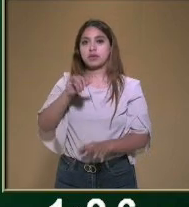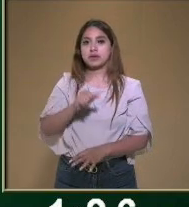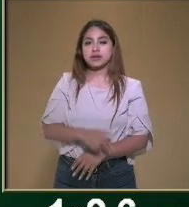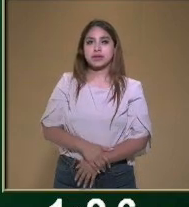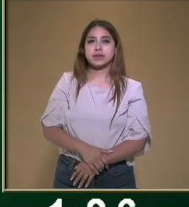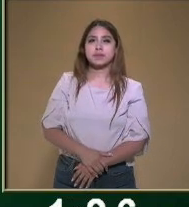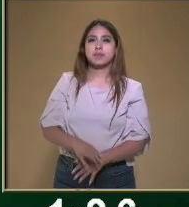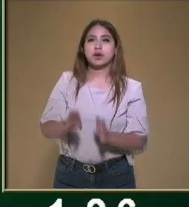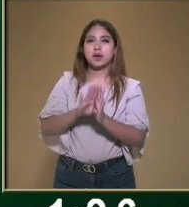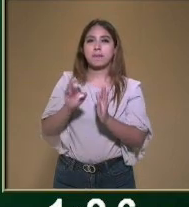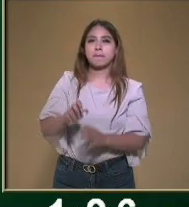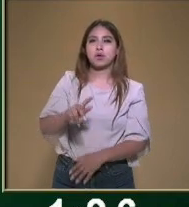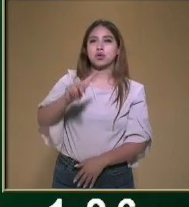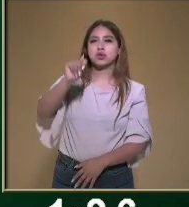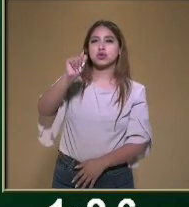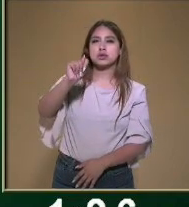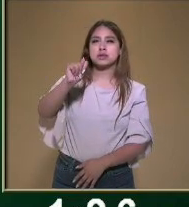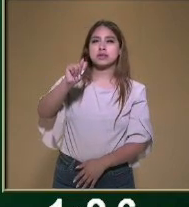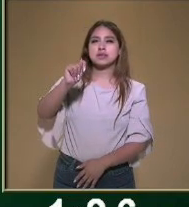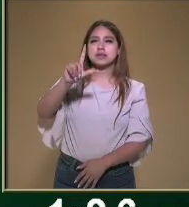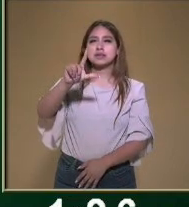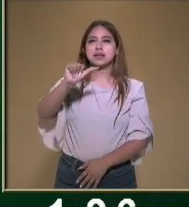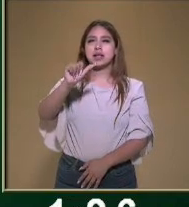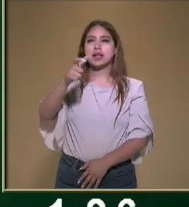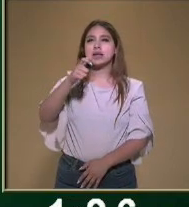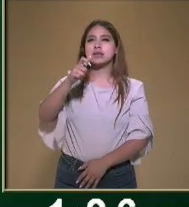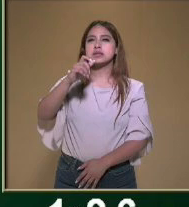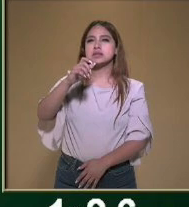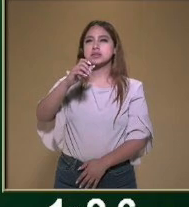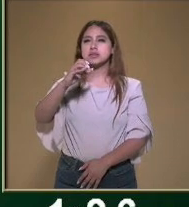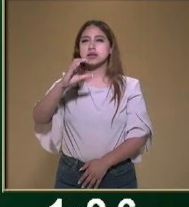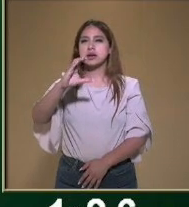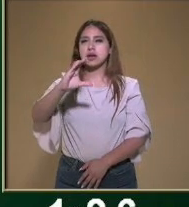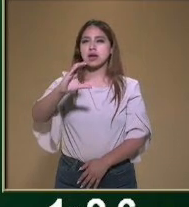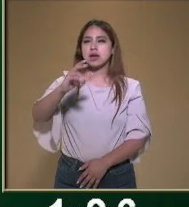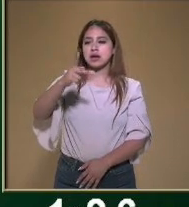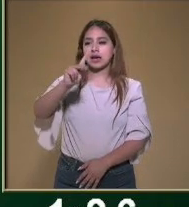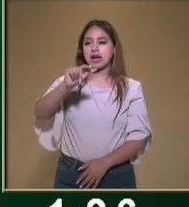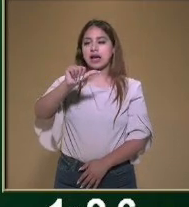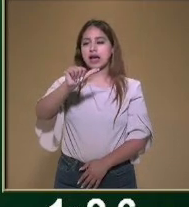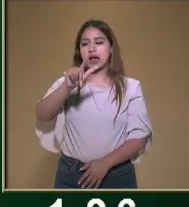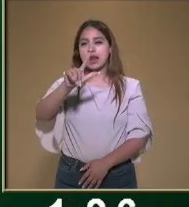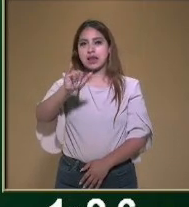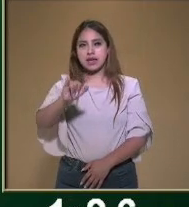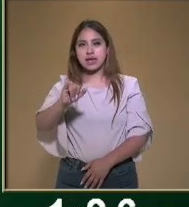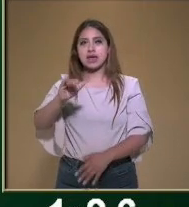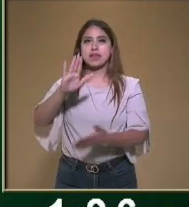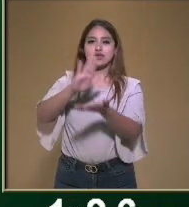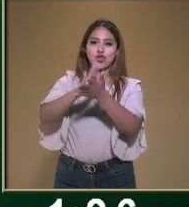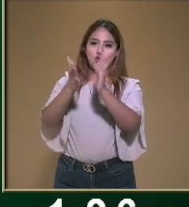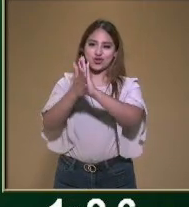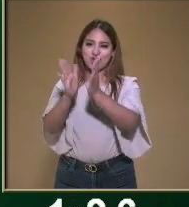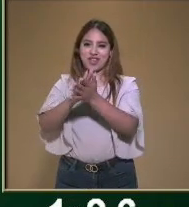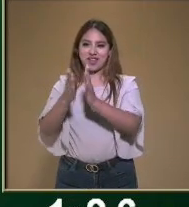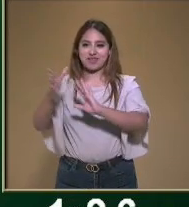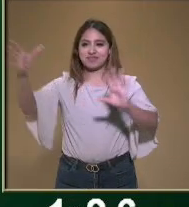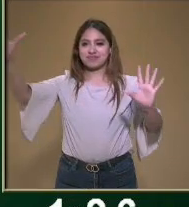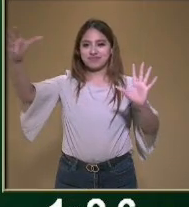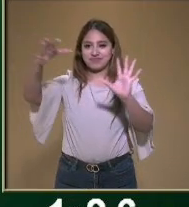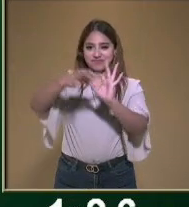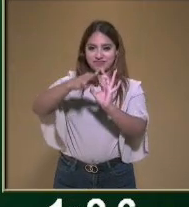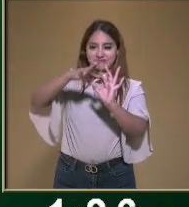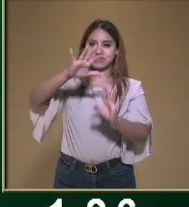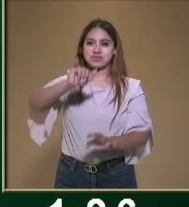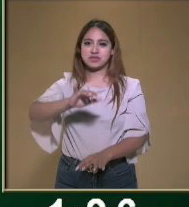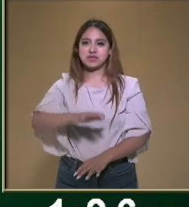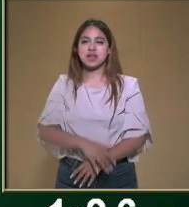tlaxcali. Tlaxcali tortillas, ¿verdad? Y pues ahí les dejamos el reto donde